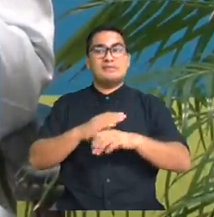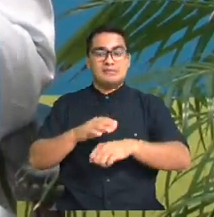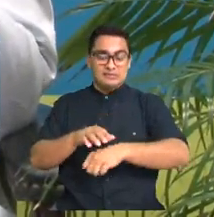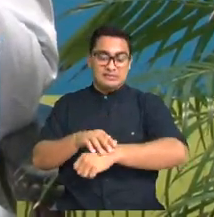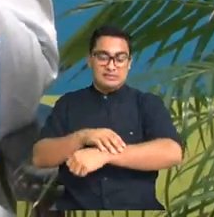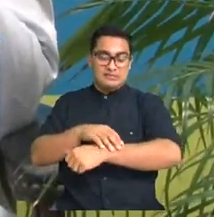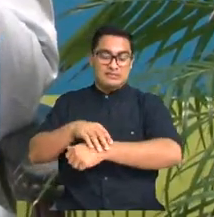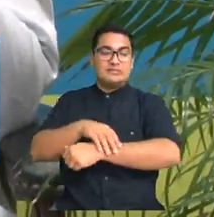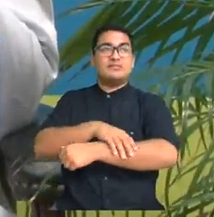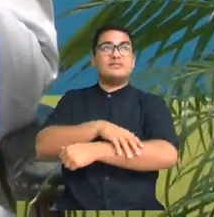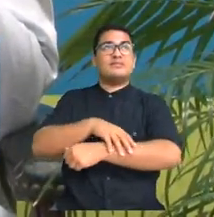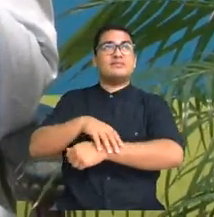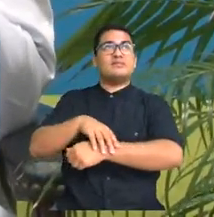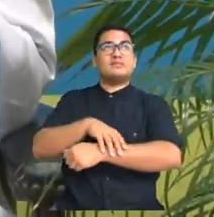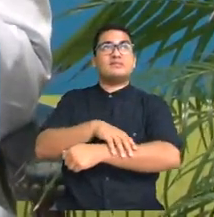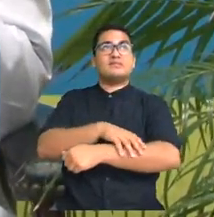más